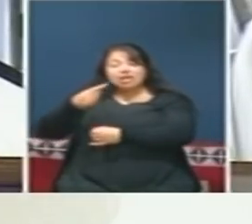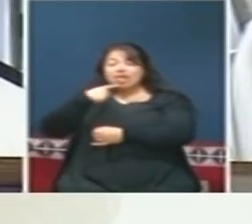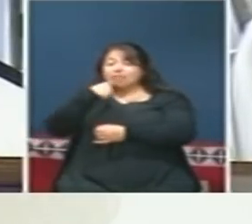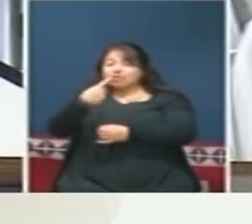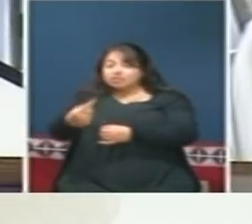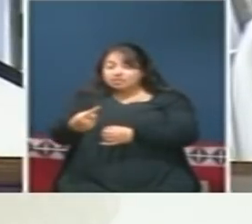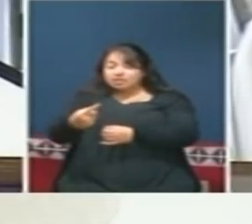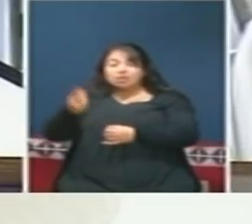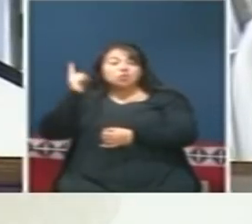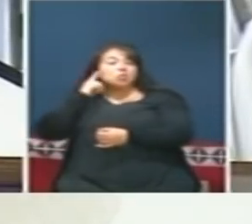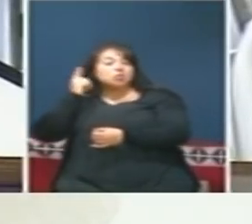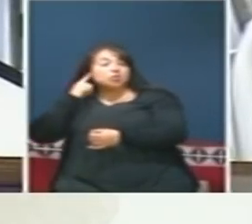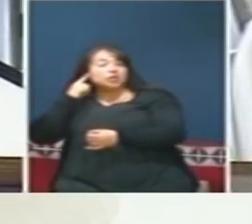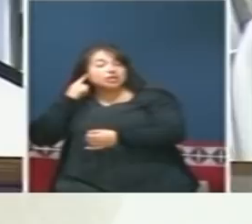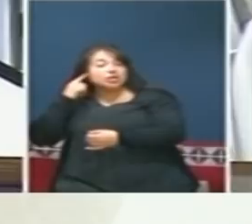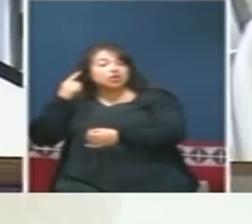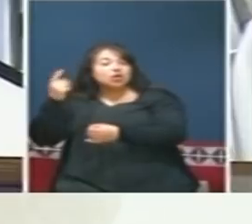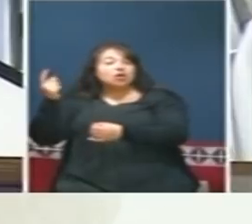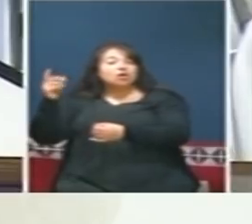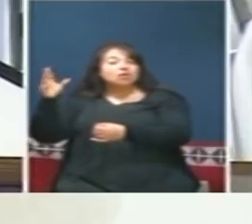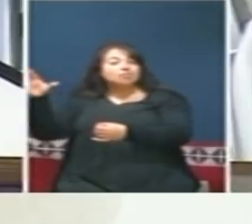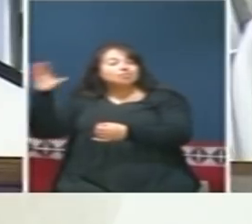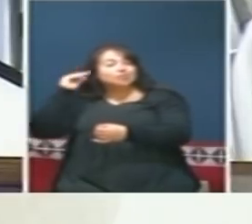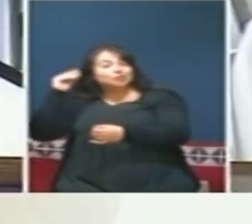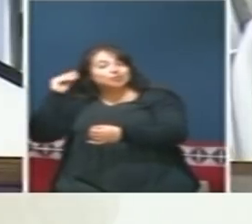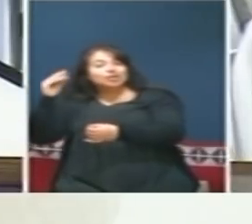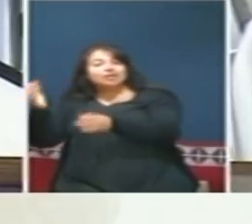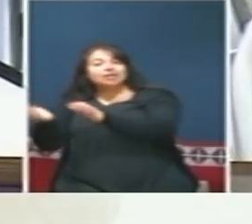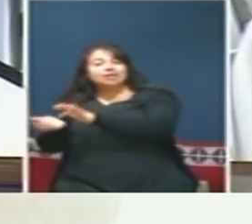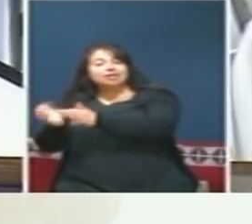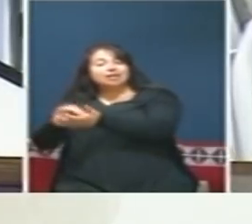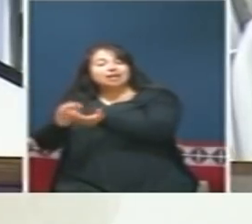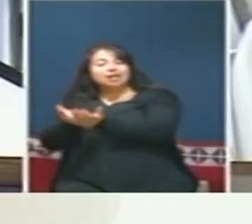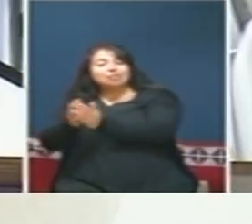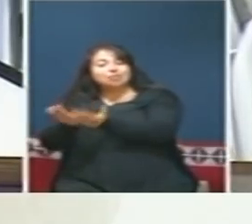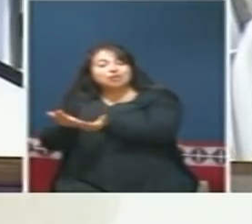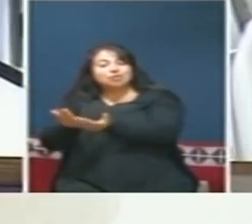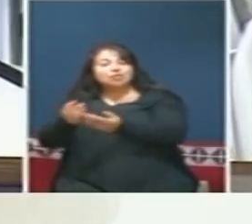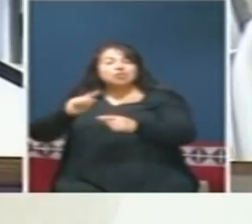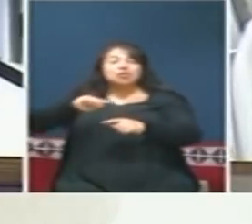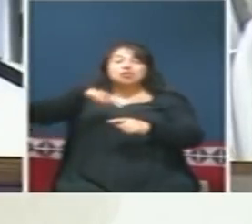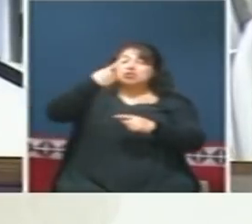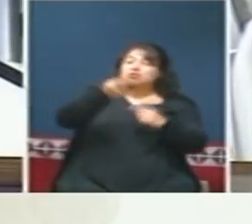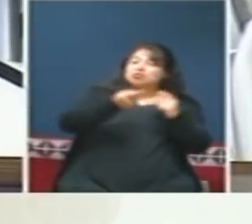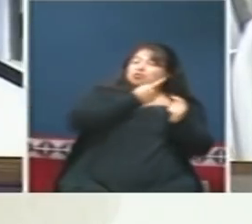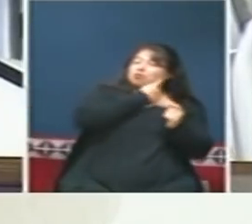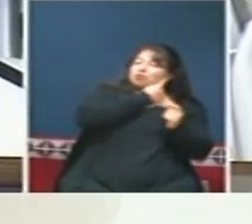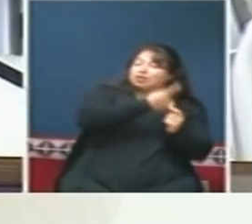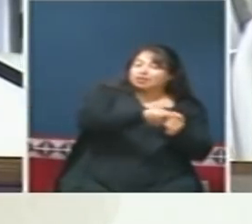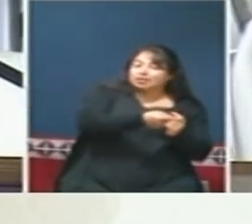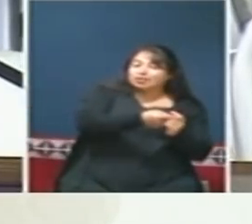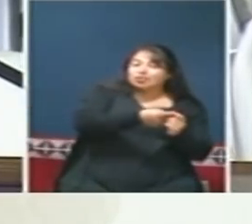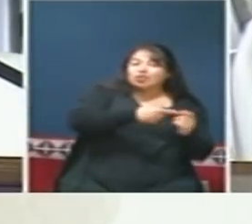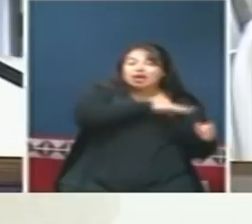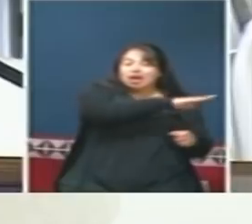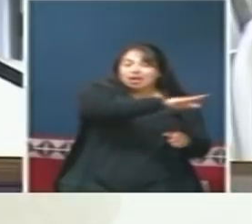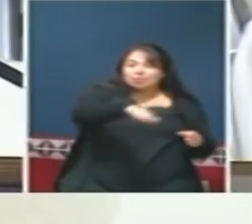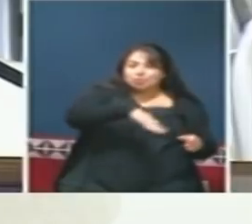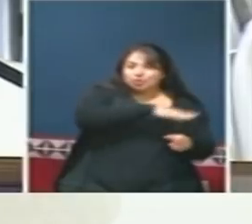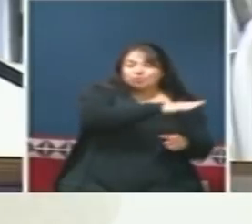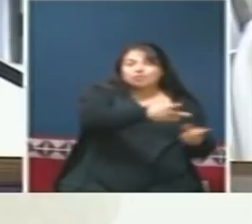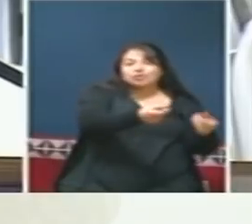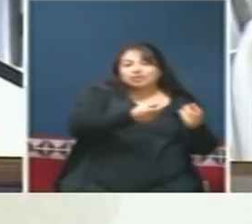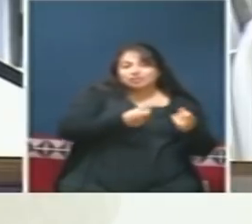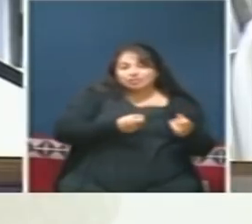al Evangelio y otro al pueblo. Estos son los dos mensajes. Hay que seguir andando y esto con un